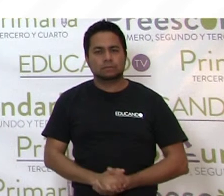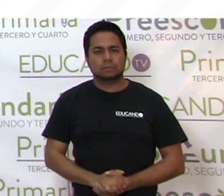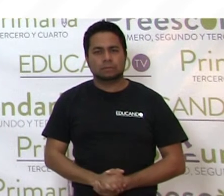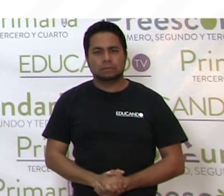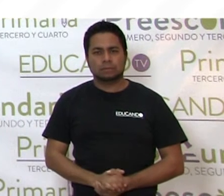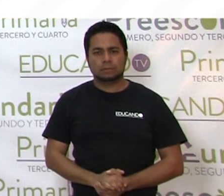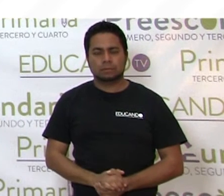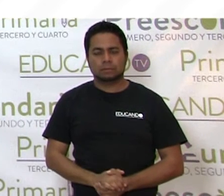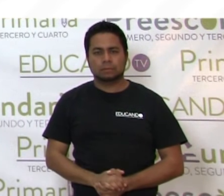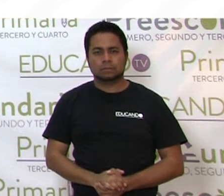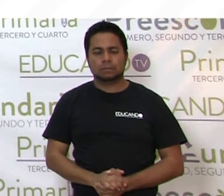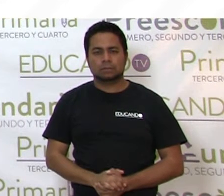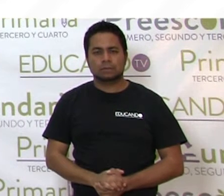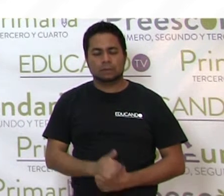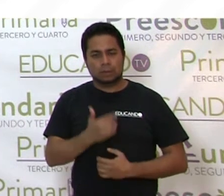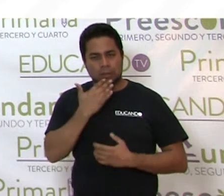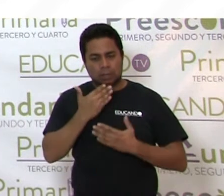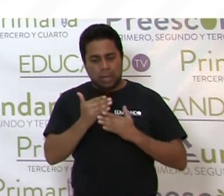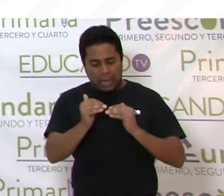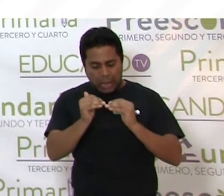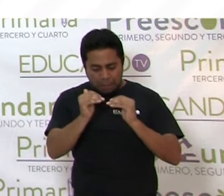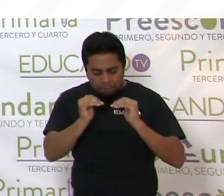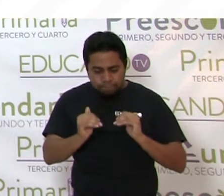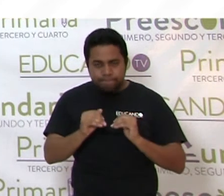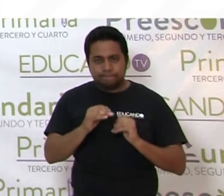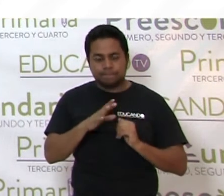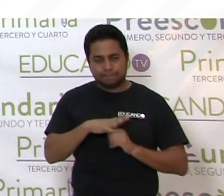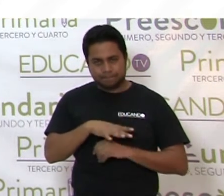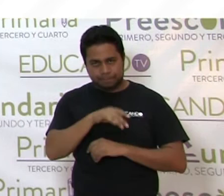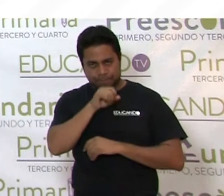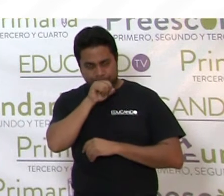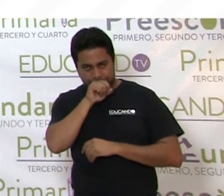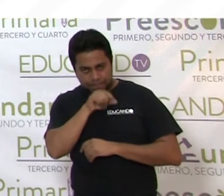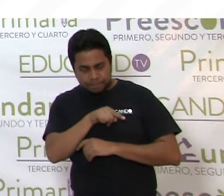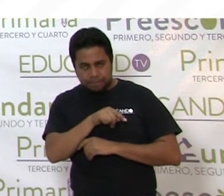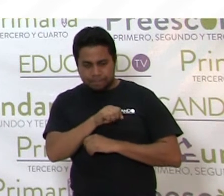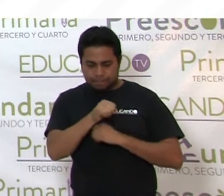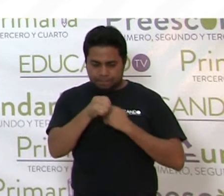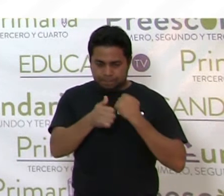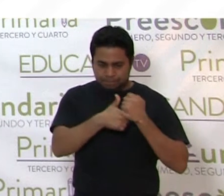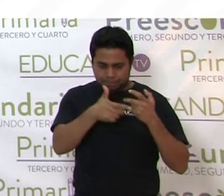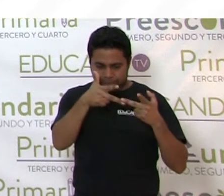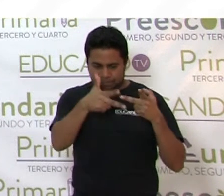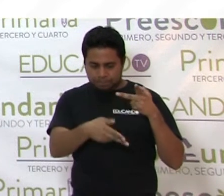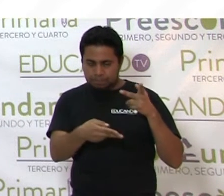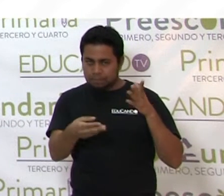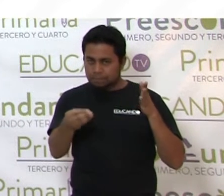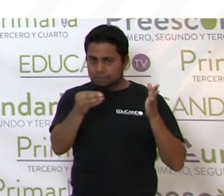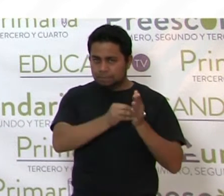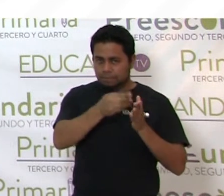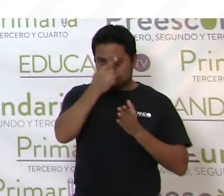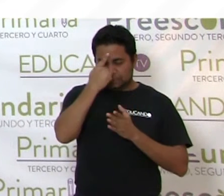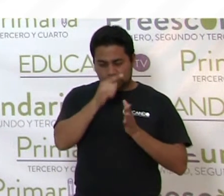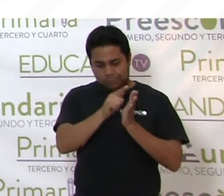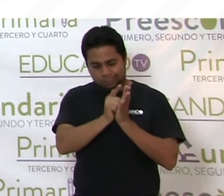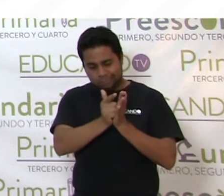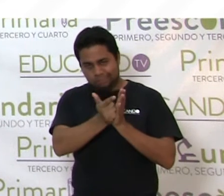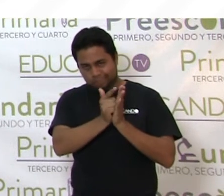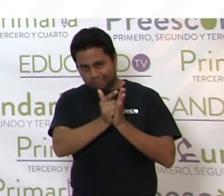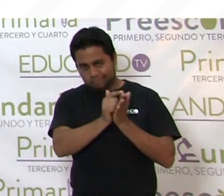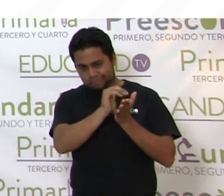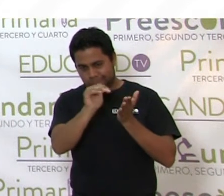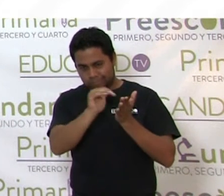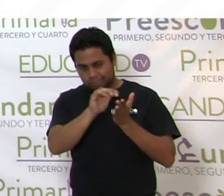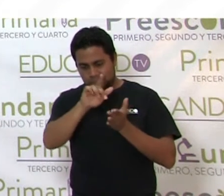subjetiva. Ahora, más abajo están algunas de las partes que conforman a una antología